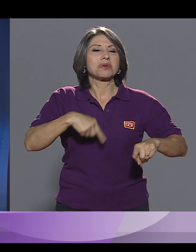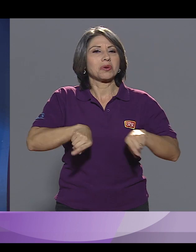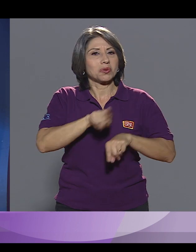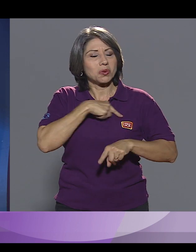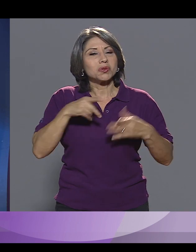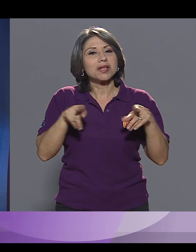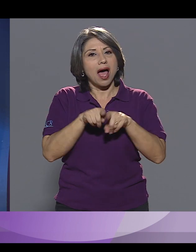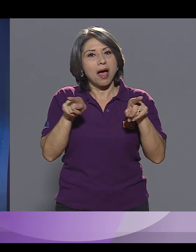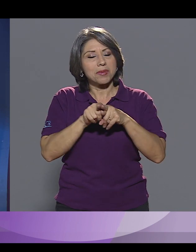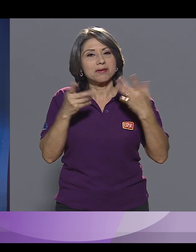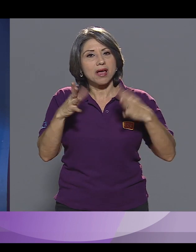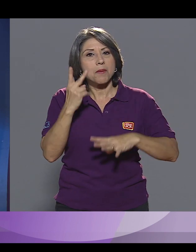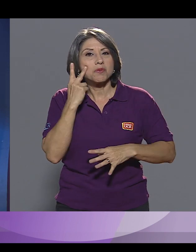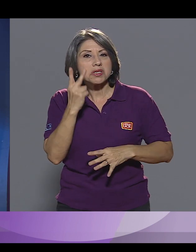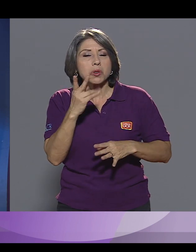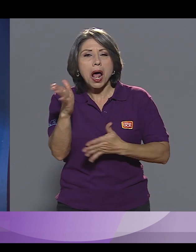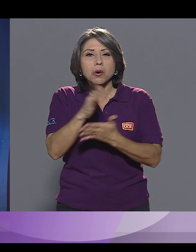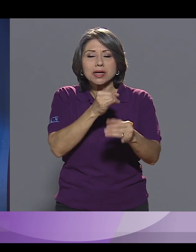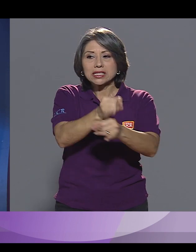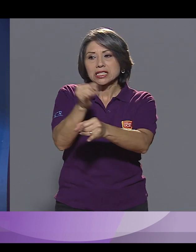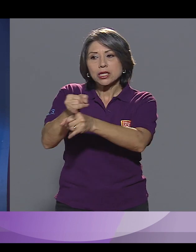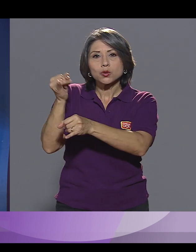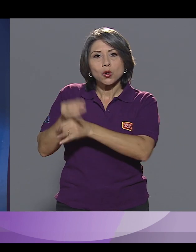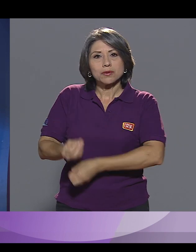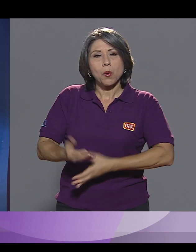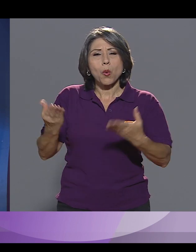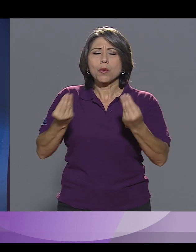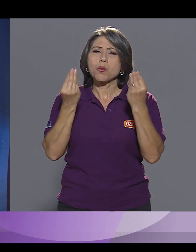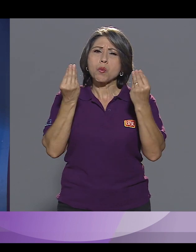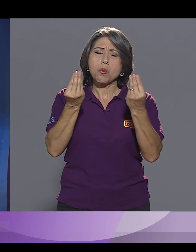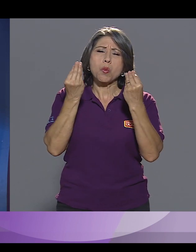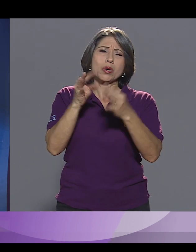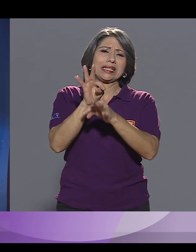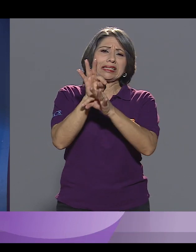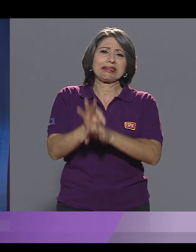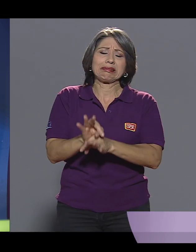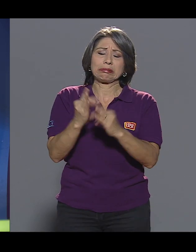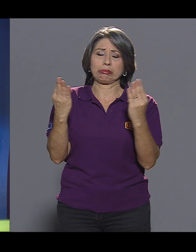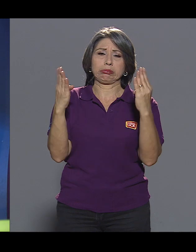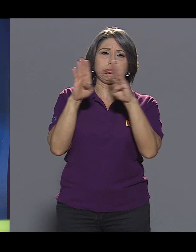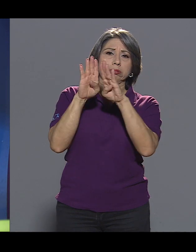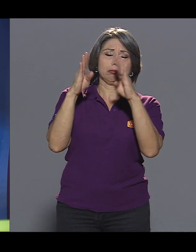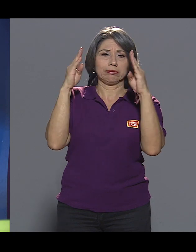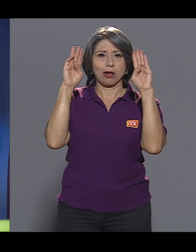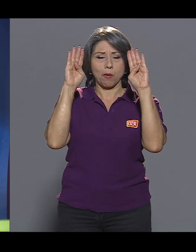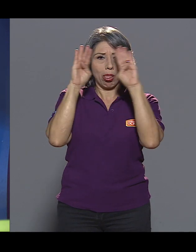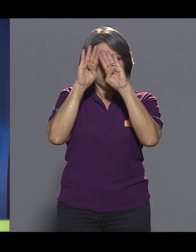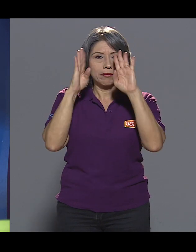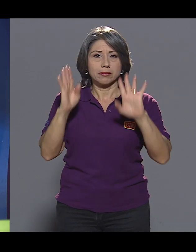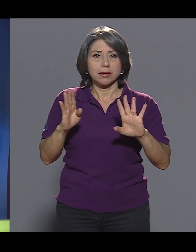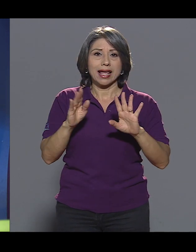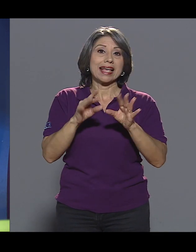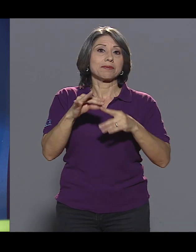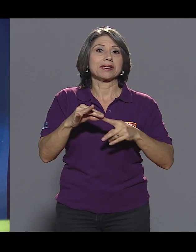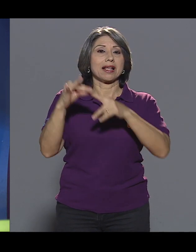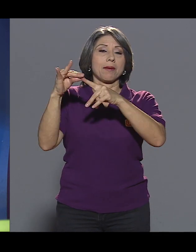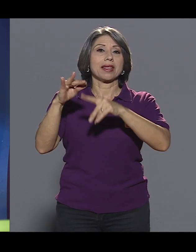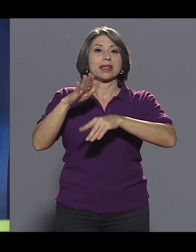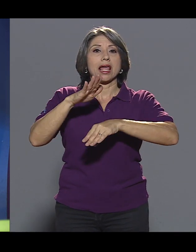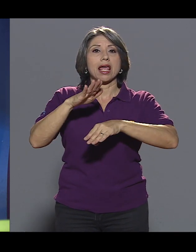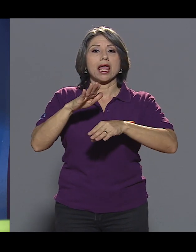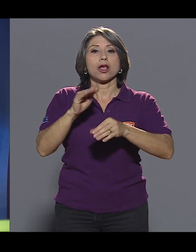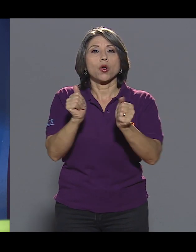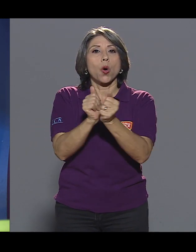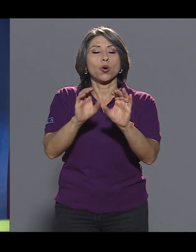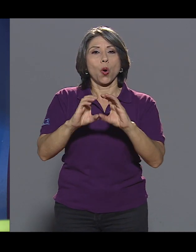encontrado instituciones gubernamentales que están muy, muy cerradas, más que todo, sobre todo lo que es la parte de las comisiones de